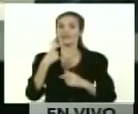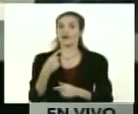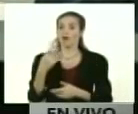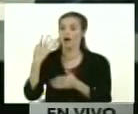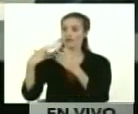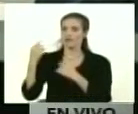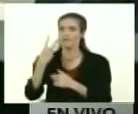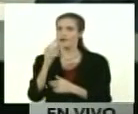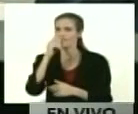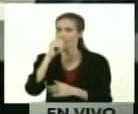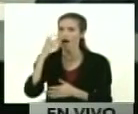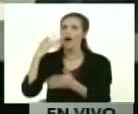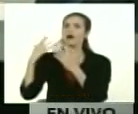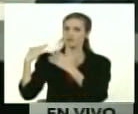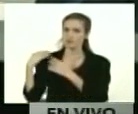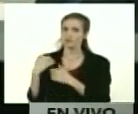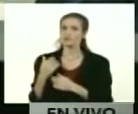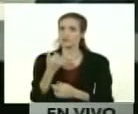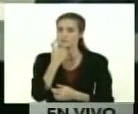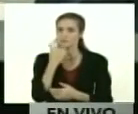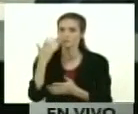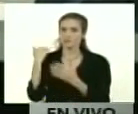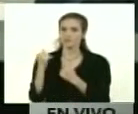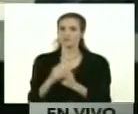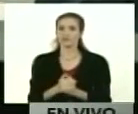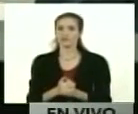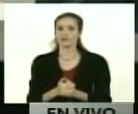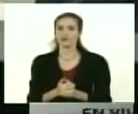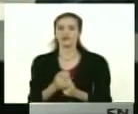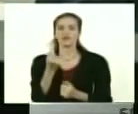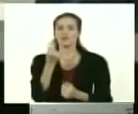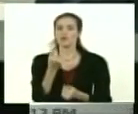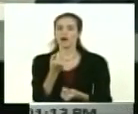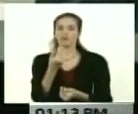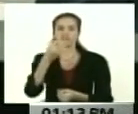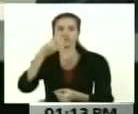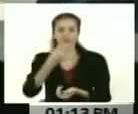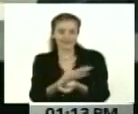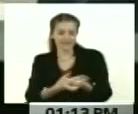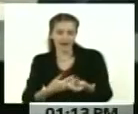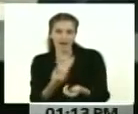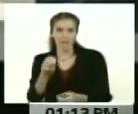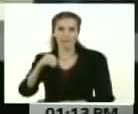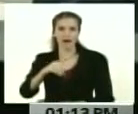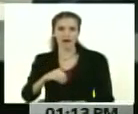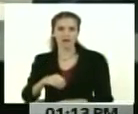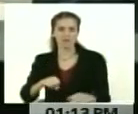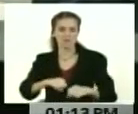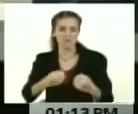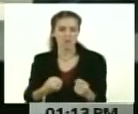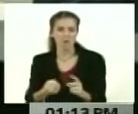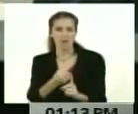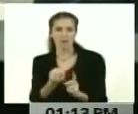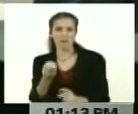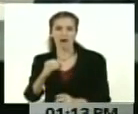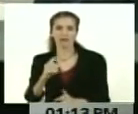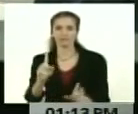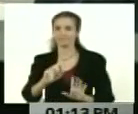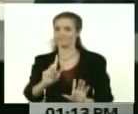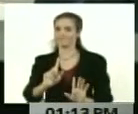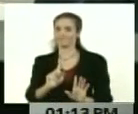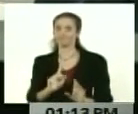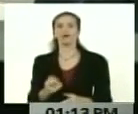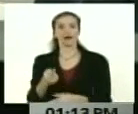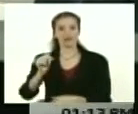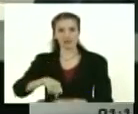entonces, hace 20 años ya, se van a cumplir, ni una gota de sangre más, ni un acto de violencia más. Esta